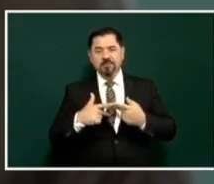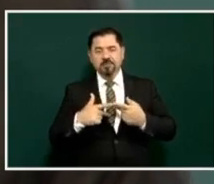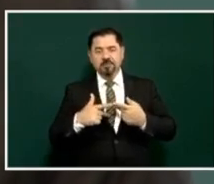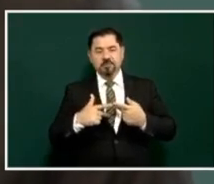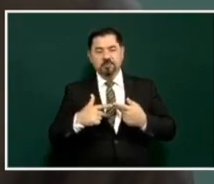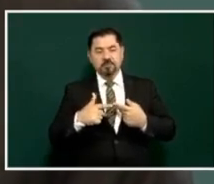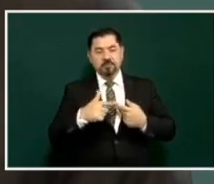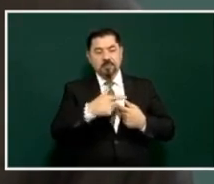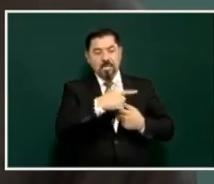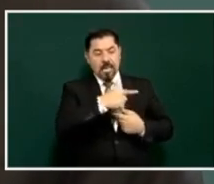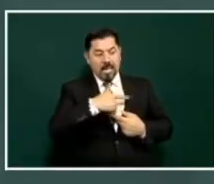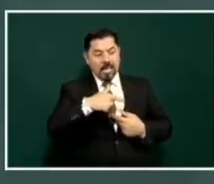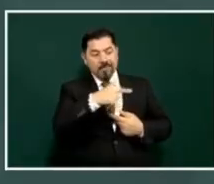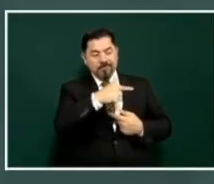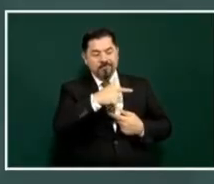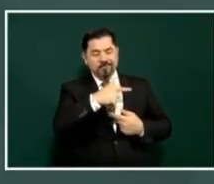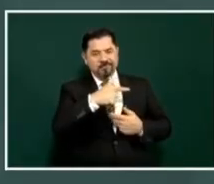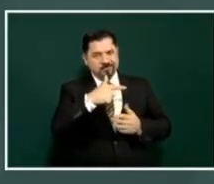el